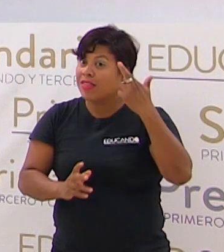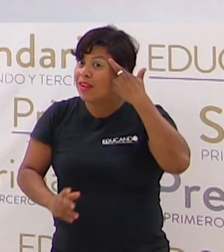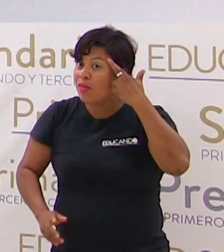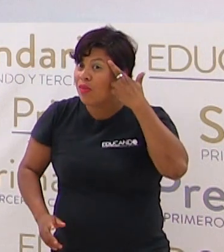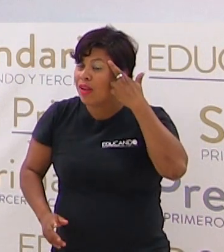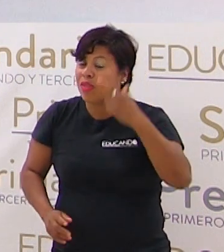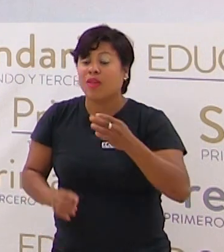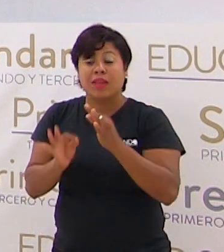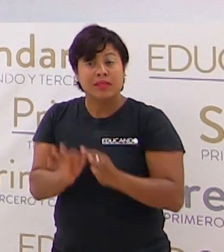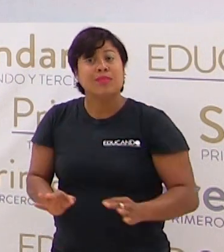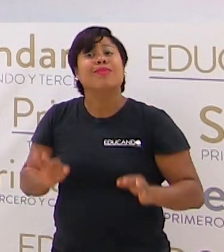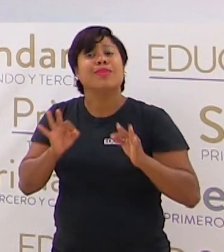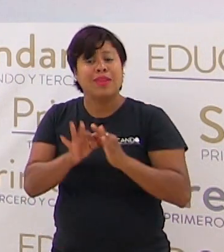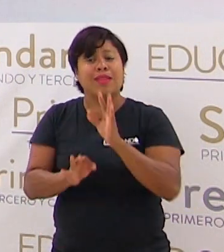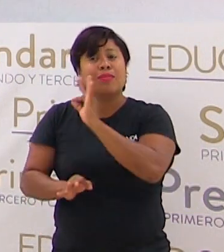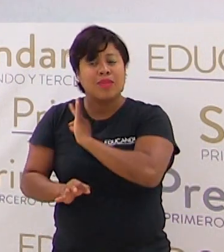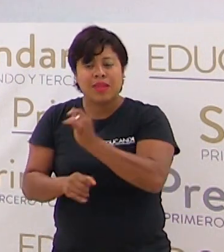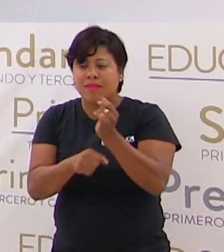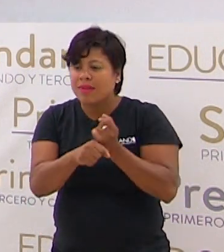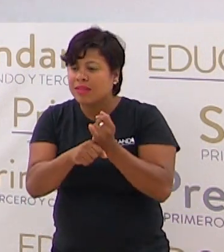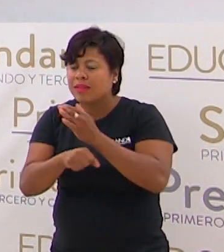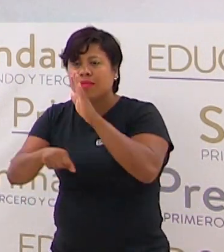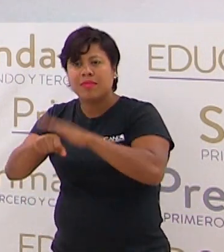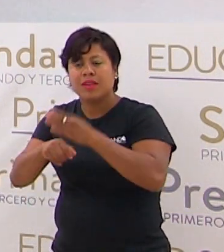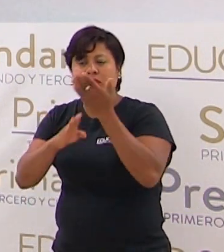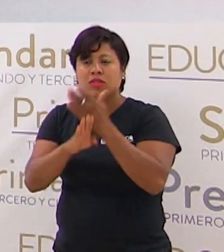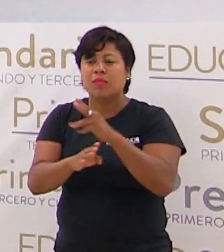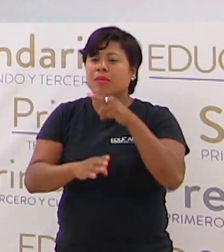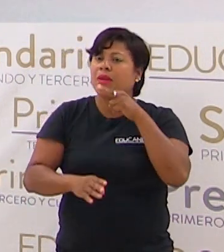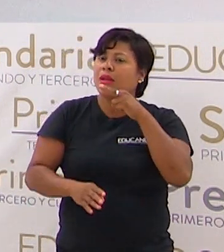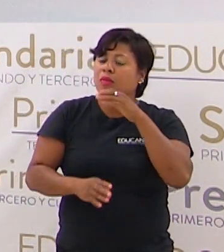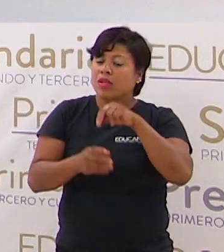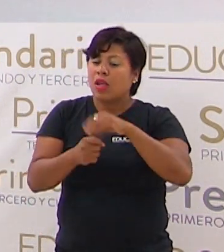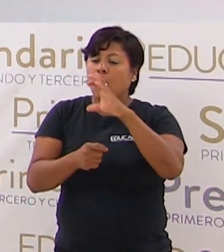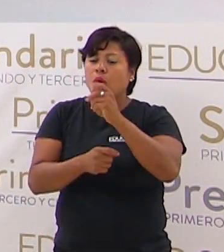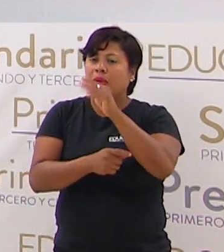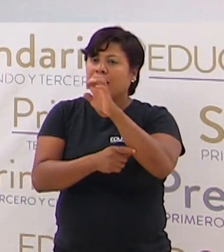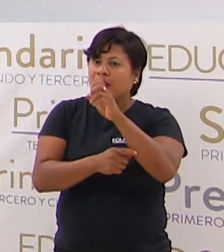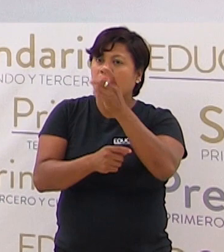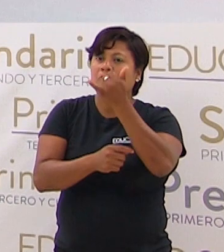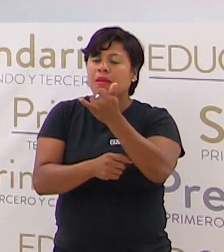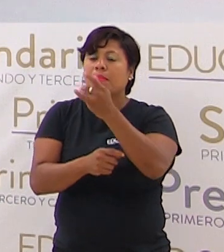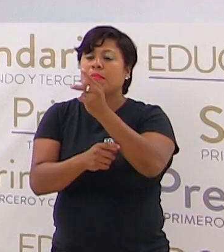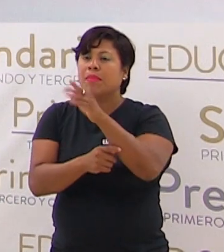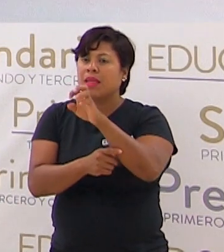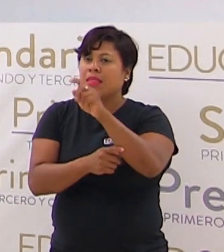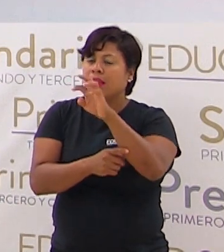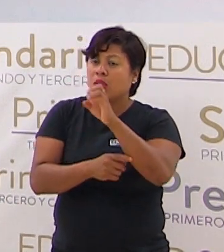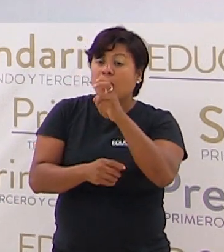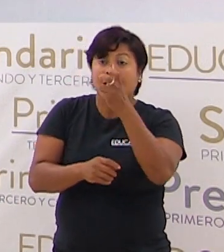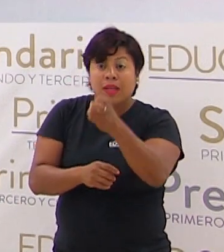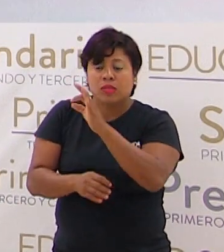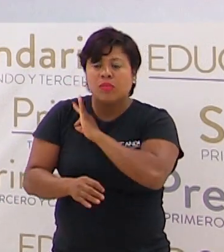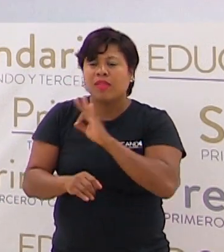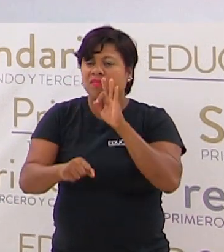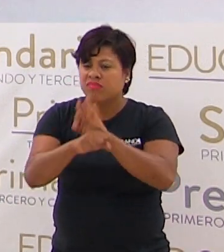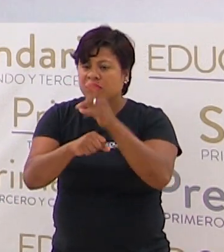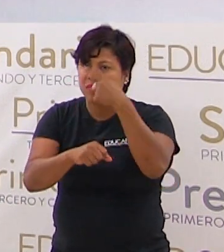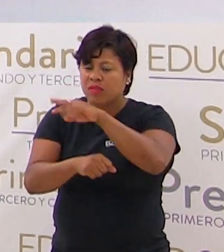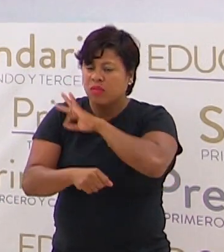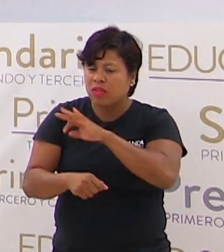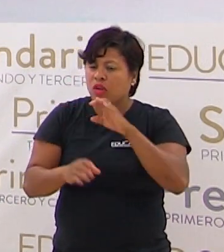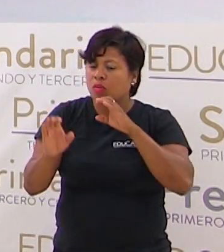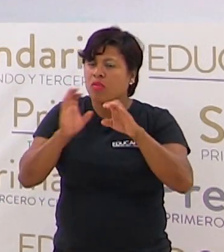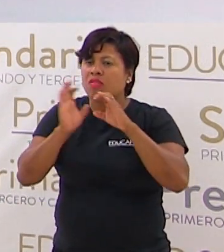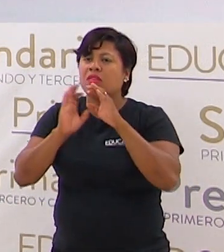Te recuerdo, es muy importante poder investigar más acerca de los verbos en copretérito y pretérito, porque eso te va a ayudar a poder